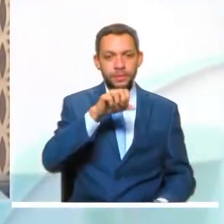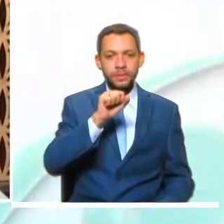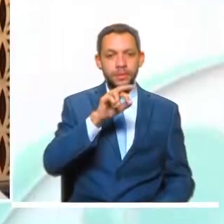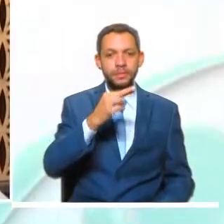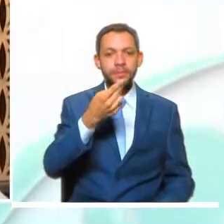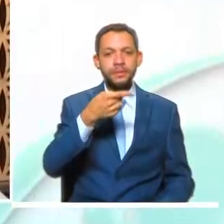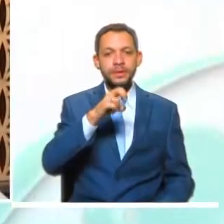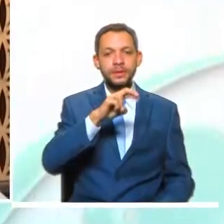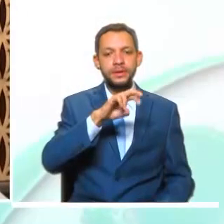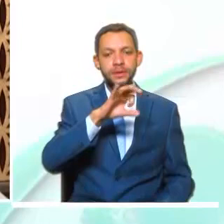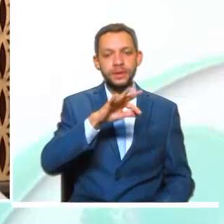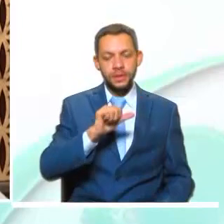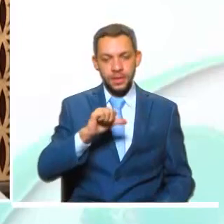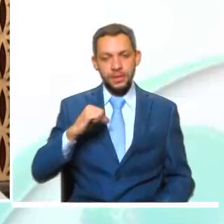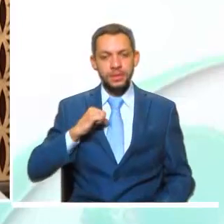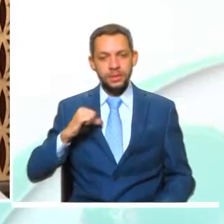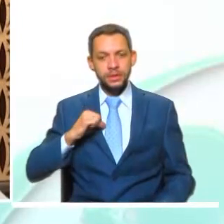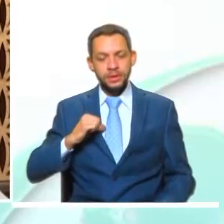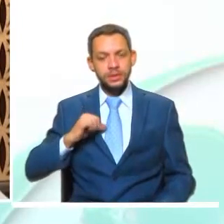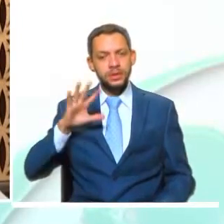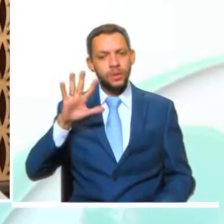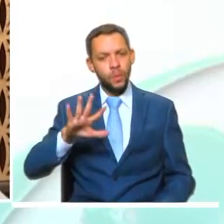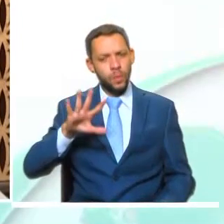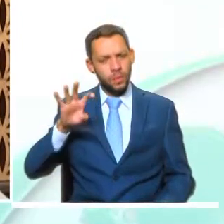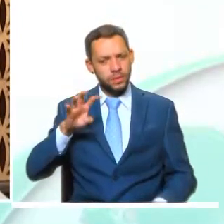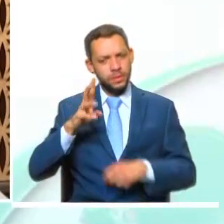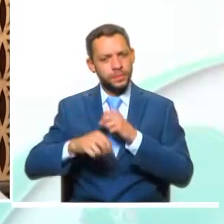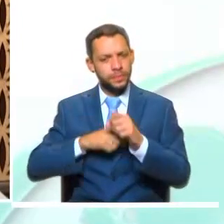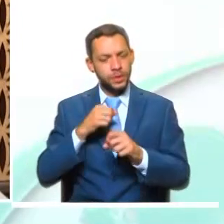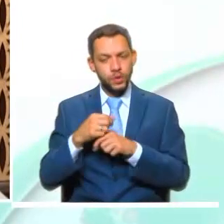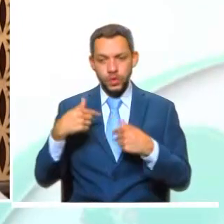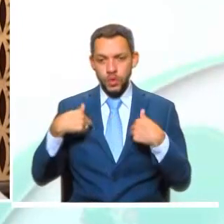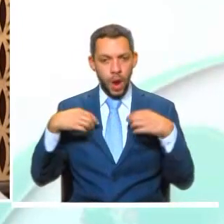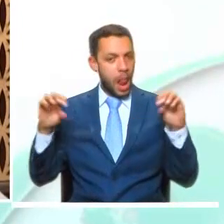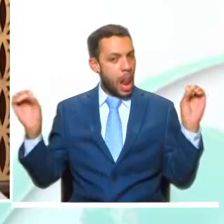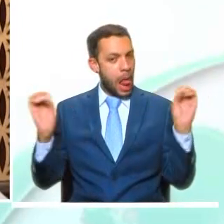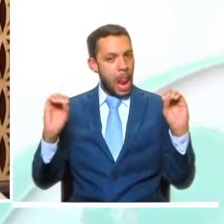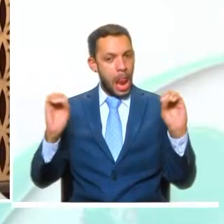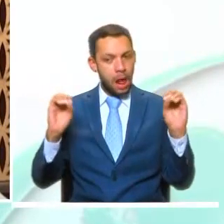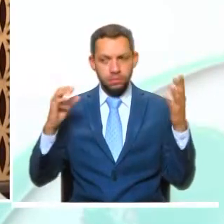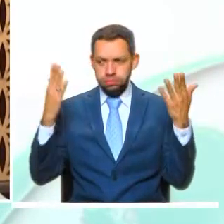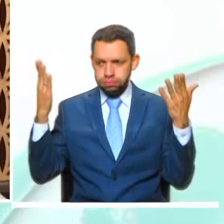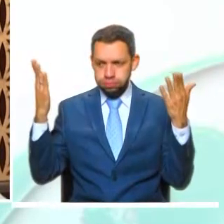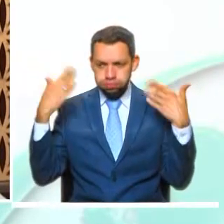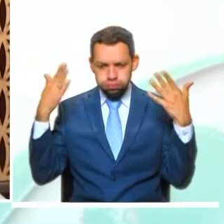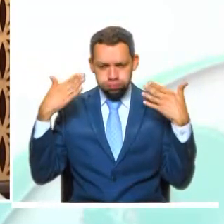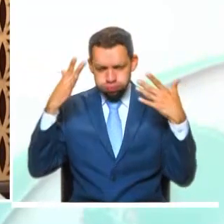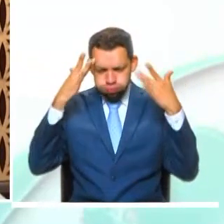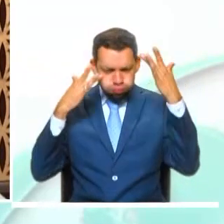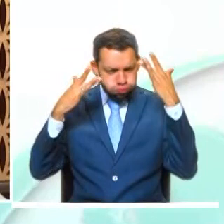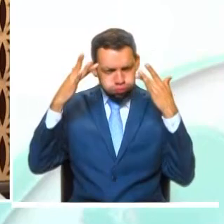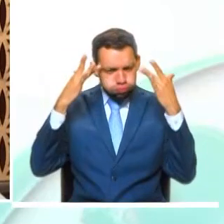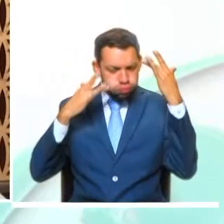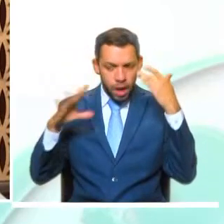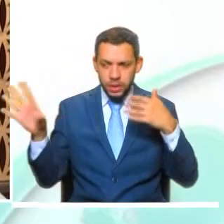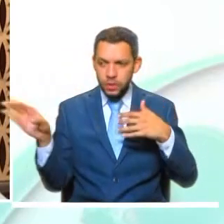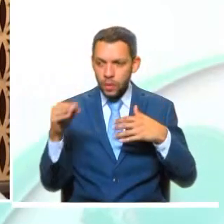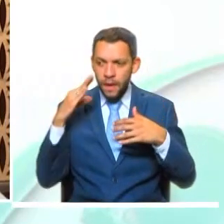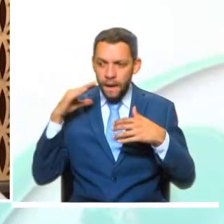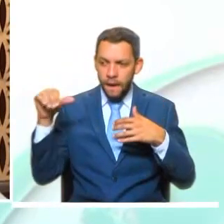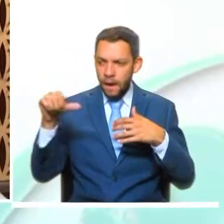yo tengo 59 años y yo no sé qué son esos famosos calores de la menopausia ni nada de eso que siempre escucho que todas las mujeres